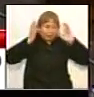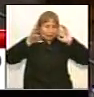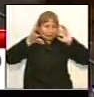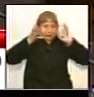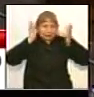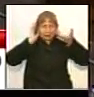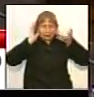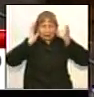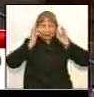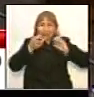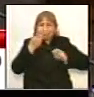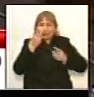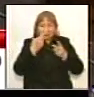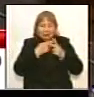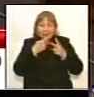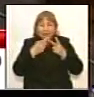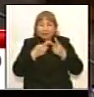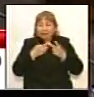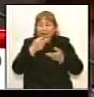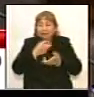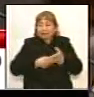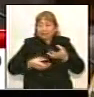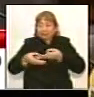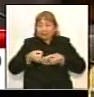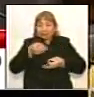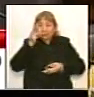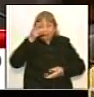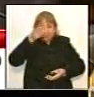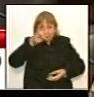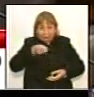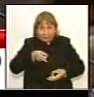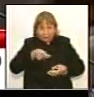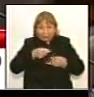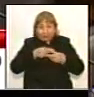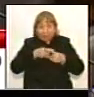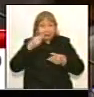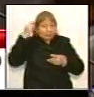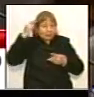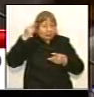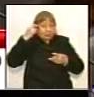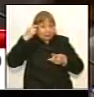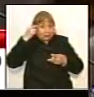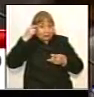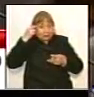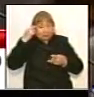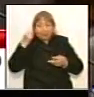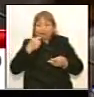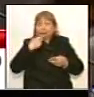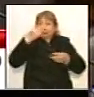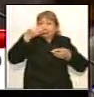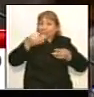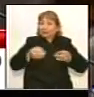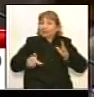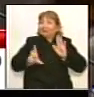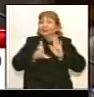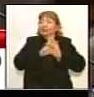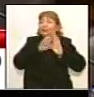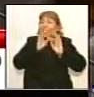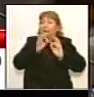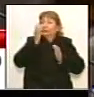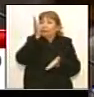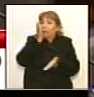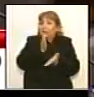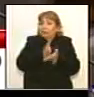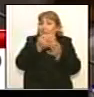cosas diferentes. La financiación prohibida de partidos políticos que tiene que volverse ilegal con sanción